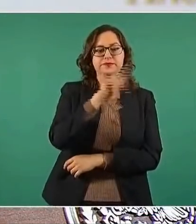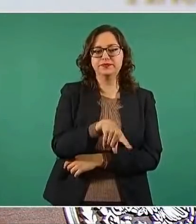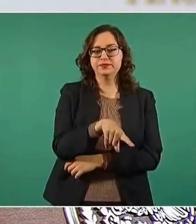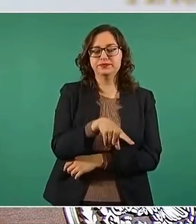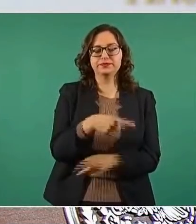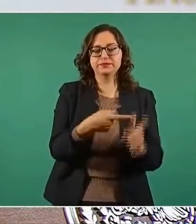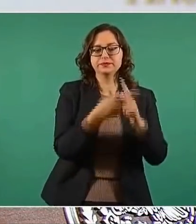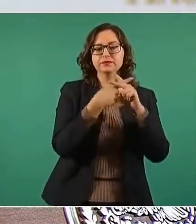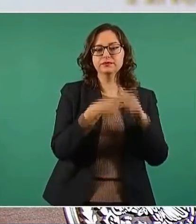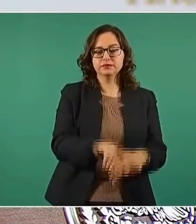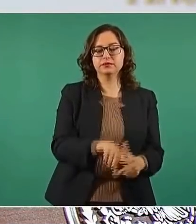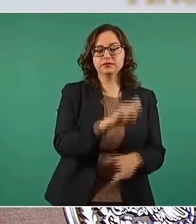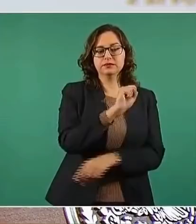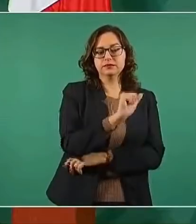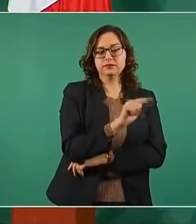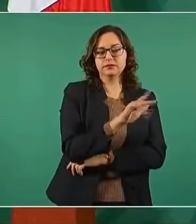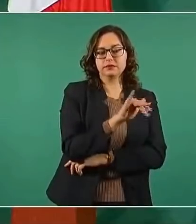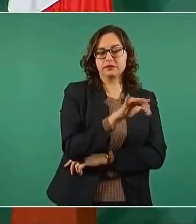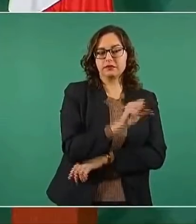de Salinas.